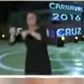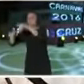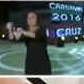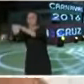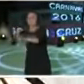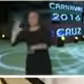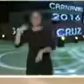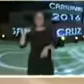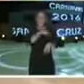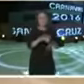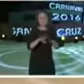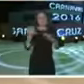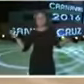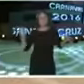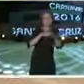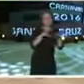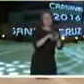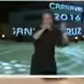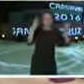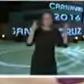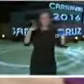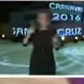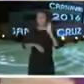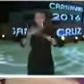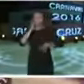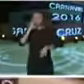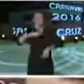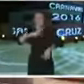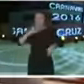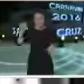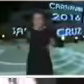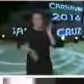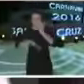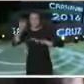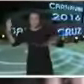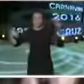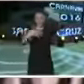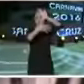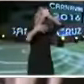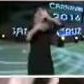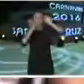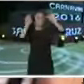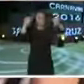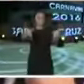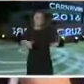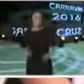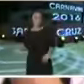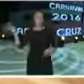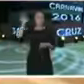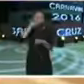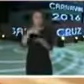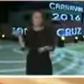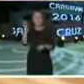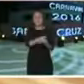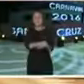tonina. Me voy que parto ya mañana. Me voy a América de nuevo. Me